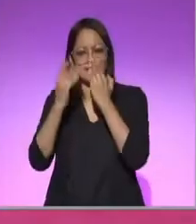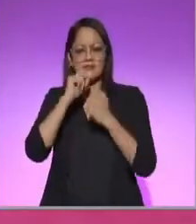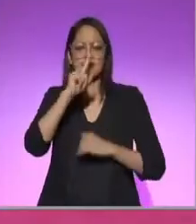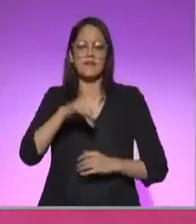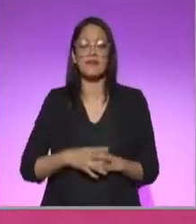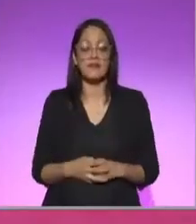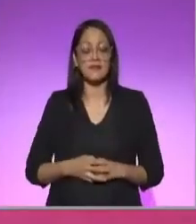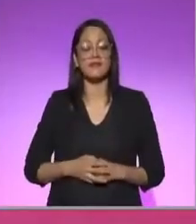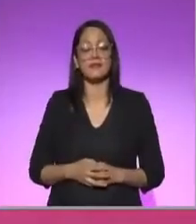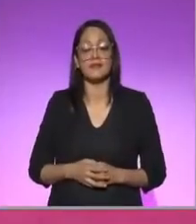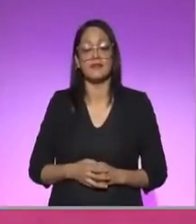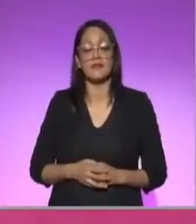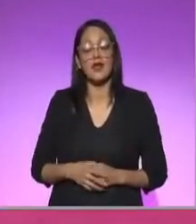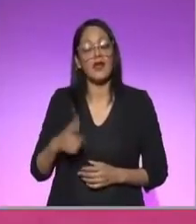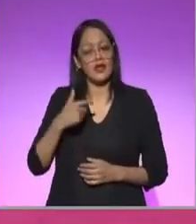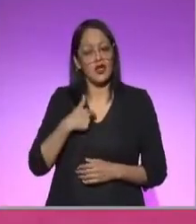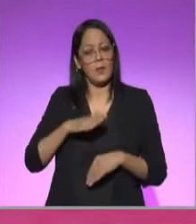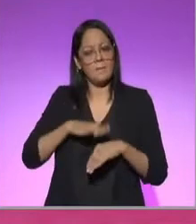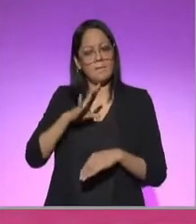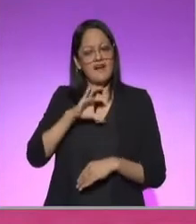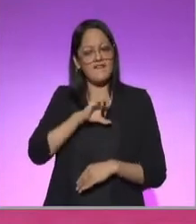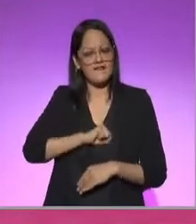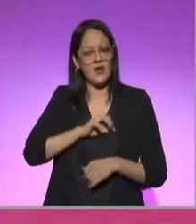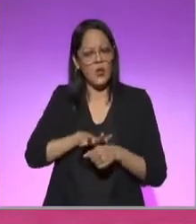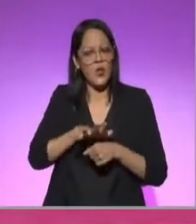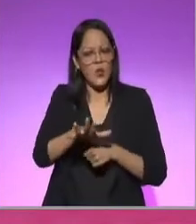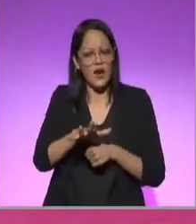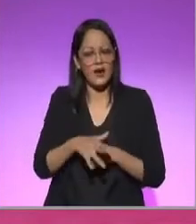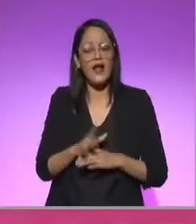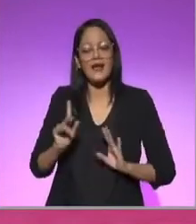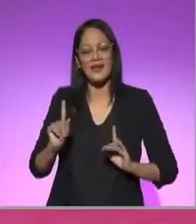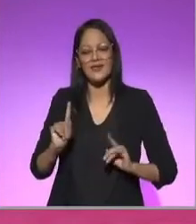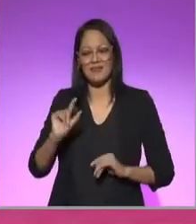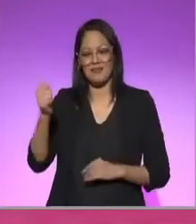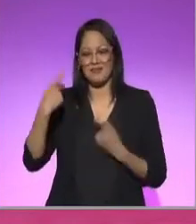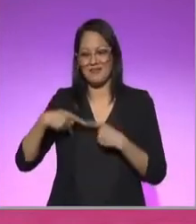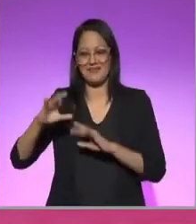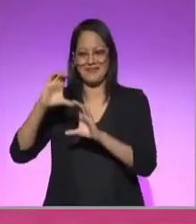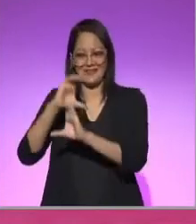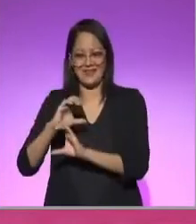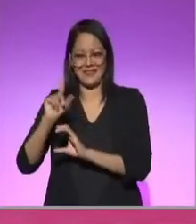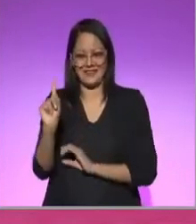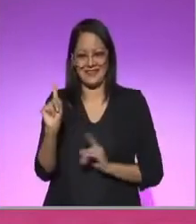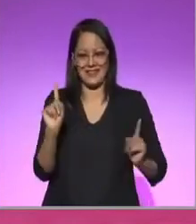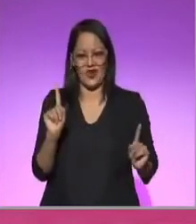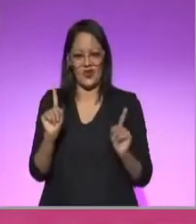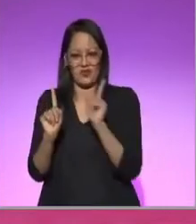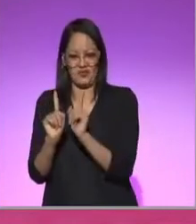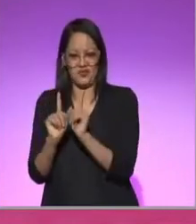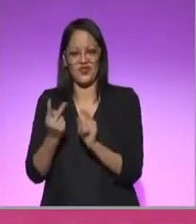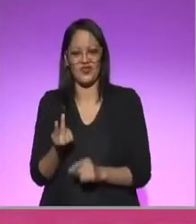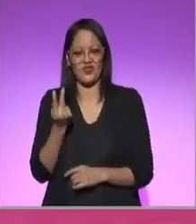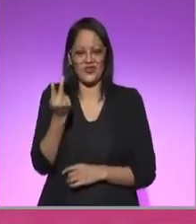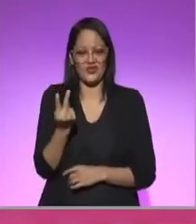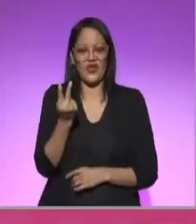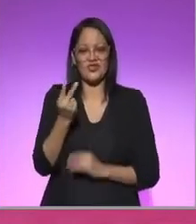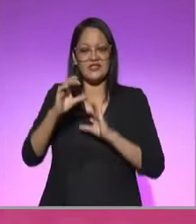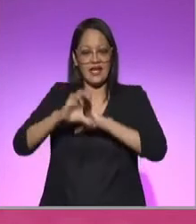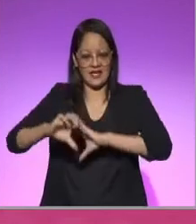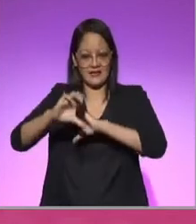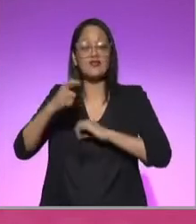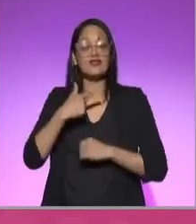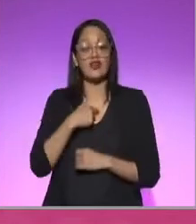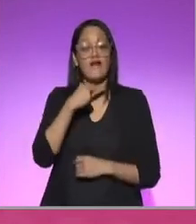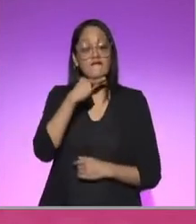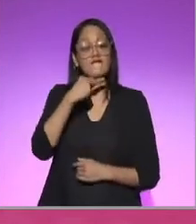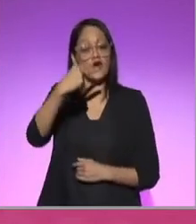Mi especialidad preferida es acompañar en dúo a gente que canta, tanto en tono masculino como en tono femenino, porque eso